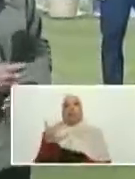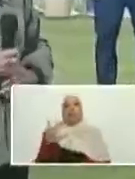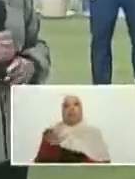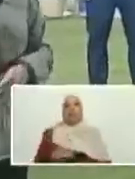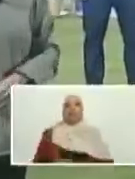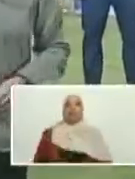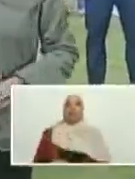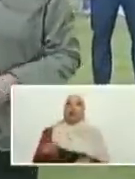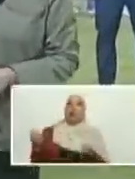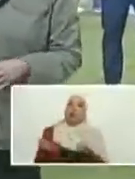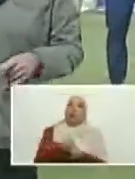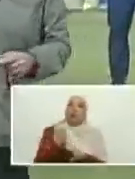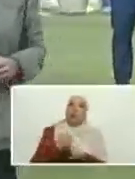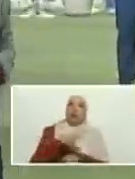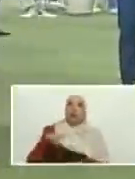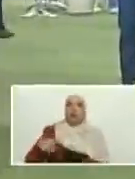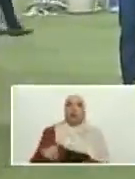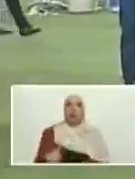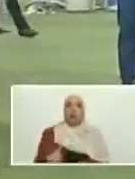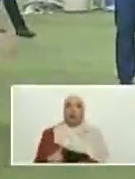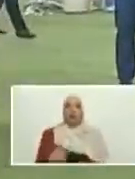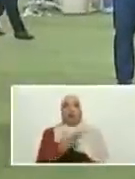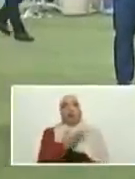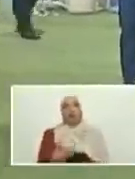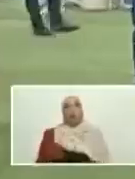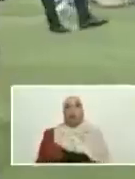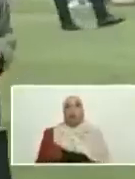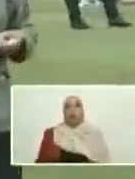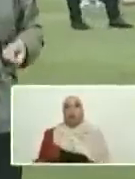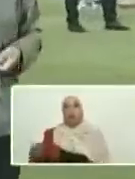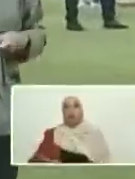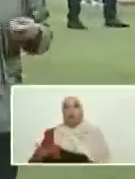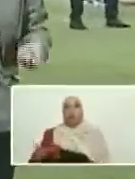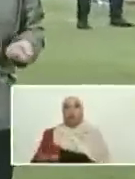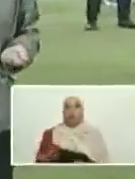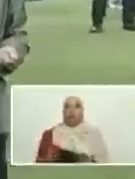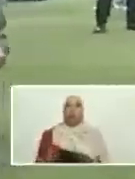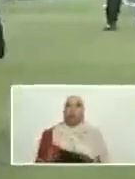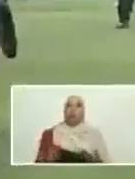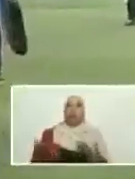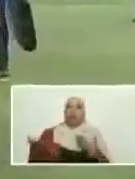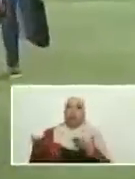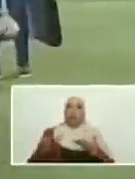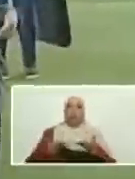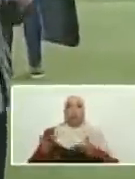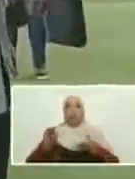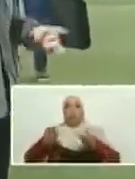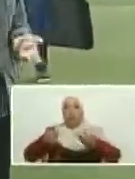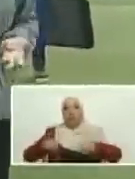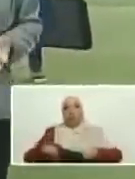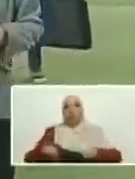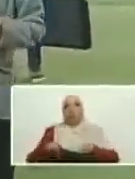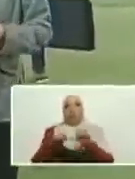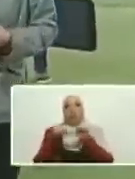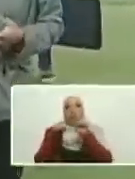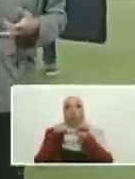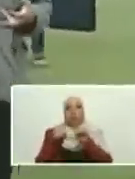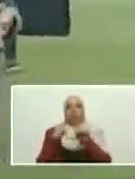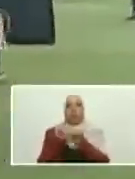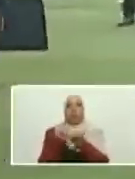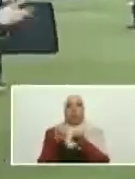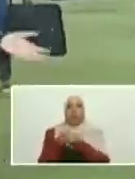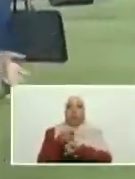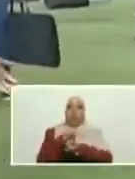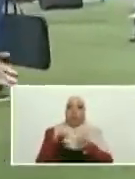le mostramos a la gente en nuestra Expo? Presidente, muy importante, a pesar de lo que usted dice del bloqueo y de cómo el bloqueo perturbó el fin de